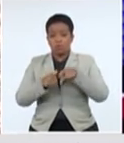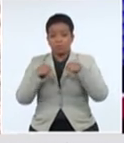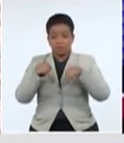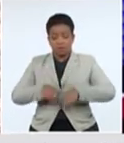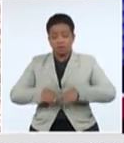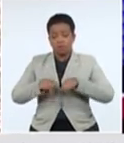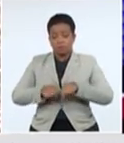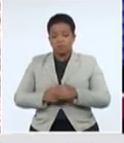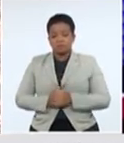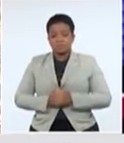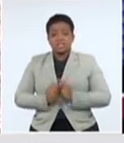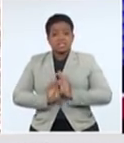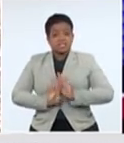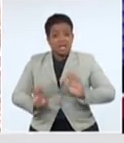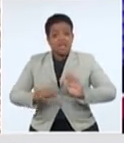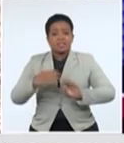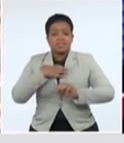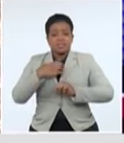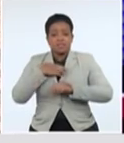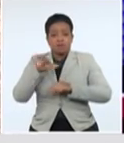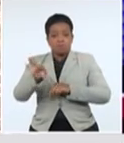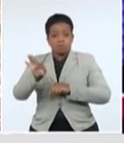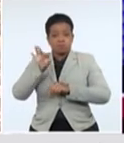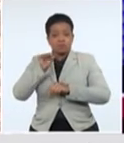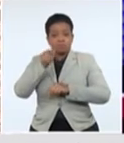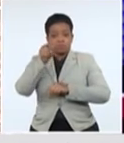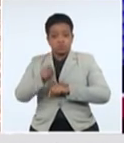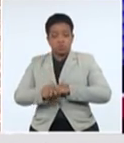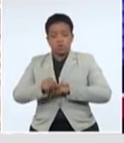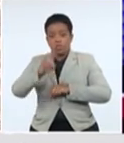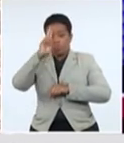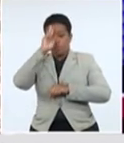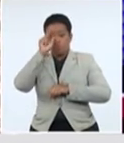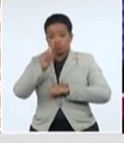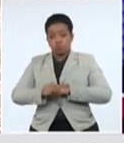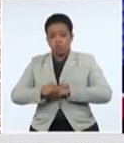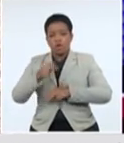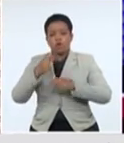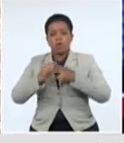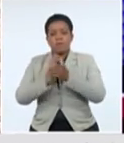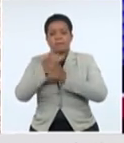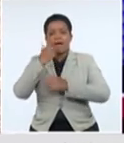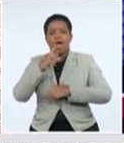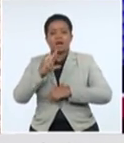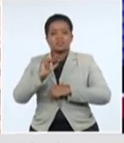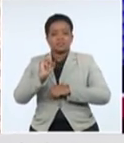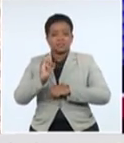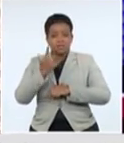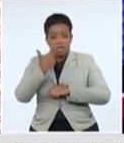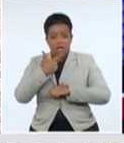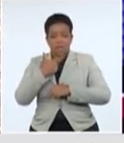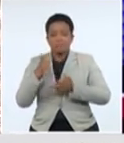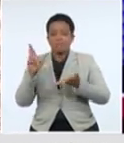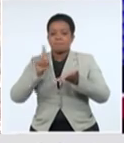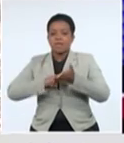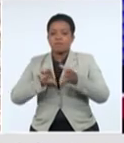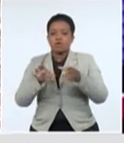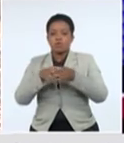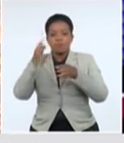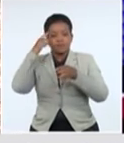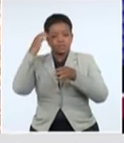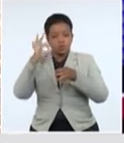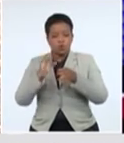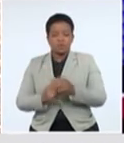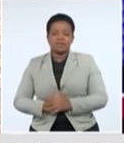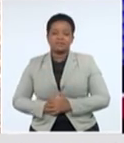ello contamos ya en el estudio con la presencia de la doctora María del Carmen Yantá Abreu, miembro del Grupo Nacional de Psicología. Esto será